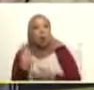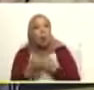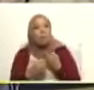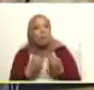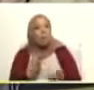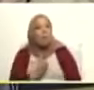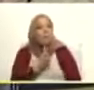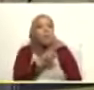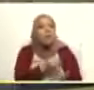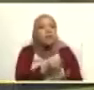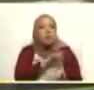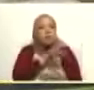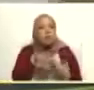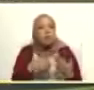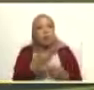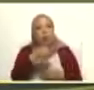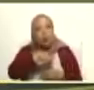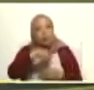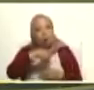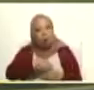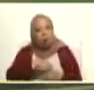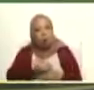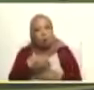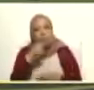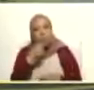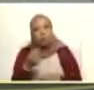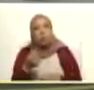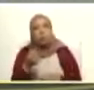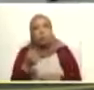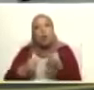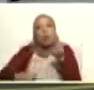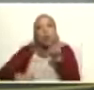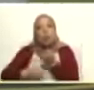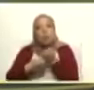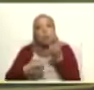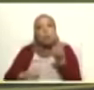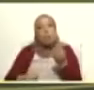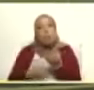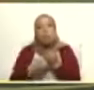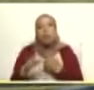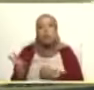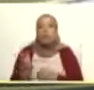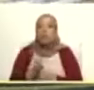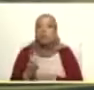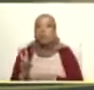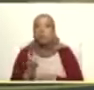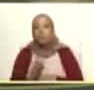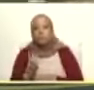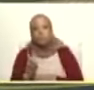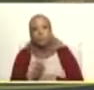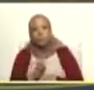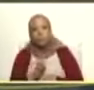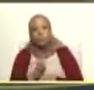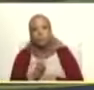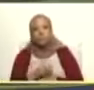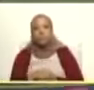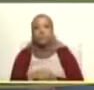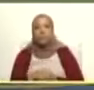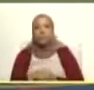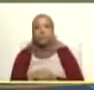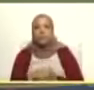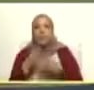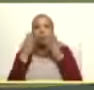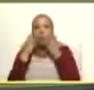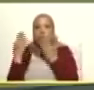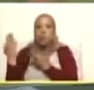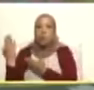de nuestro voto, porque nosotros somos el relieve de nuestro país. Así es, presidente. Bueno, queríamos